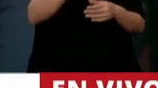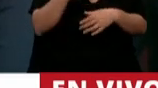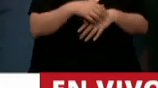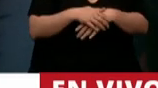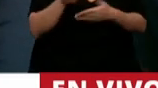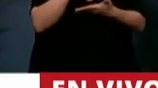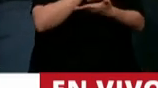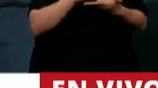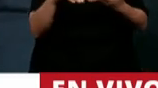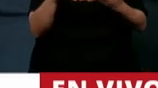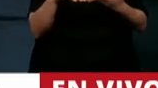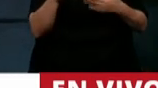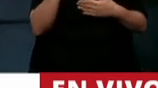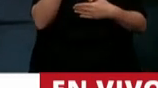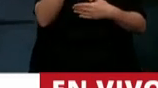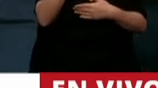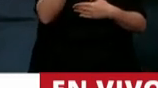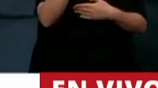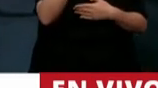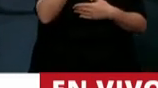Diputado Lisandro Bormioli.